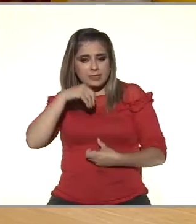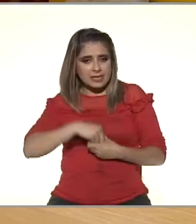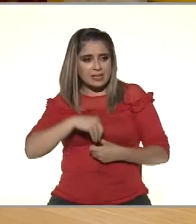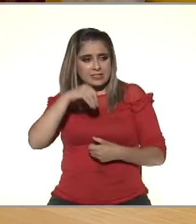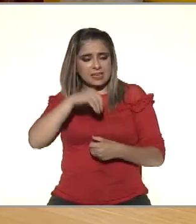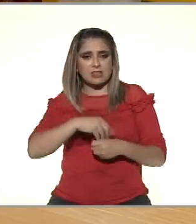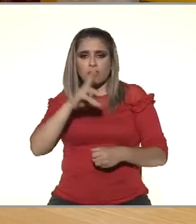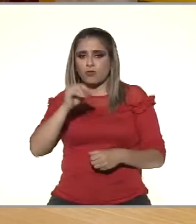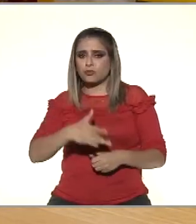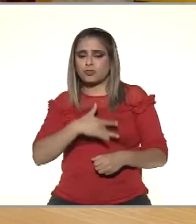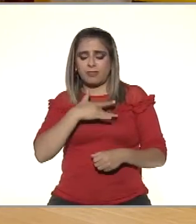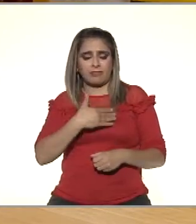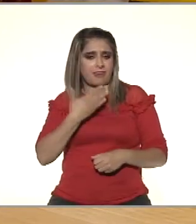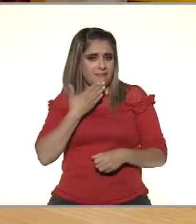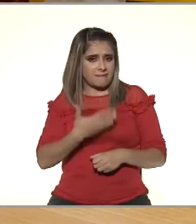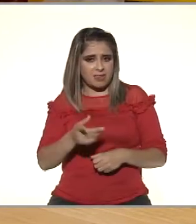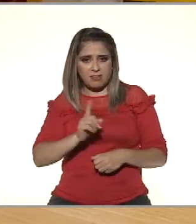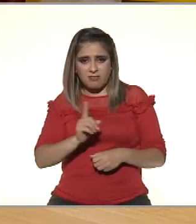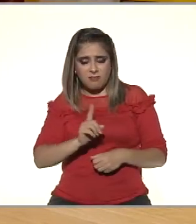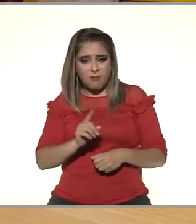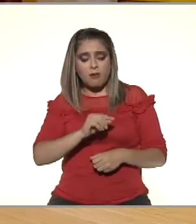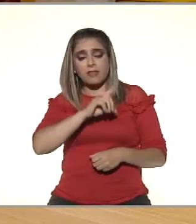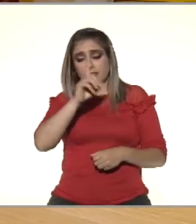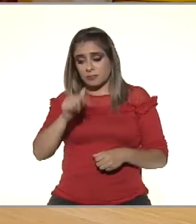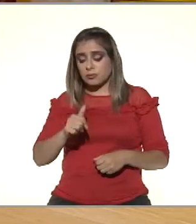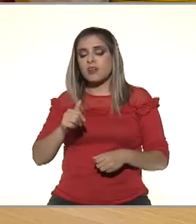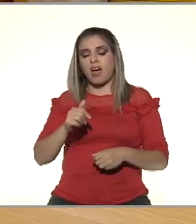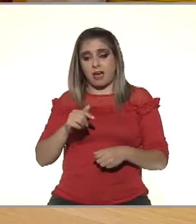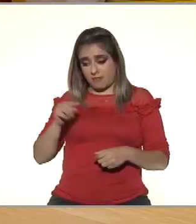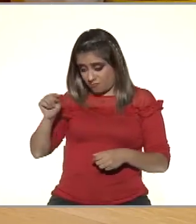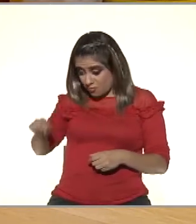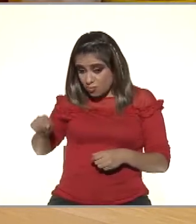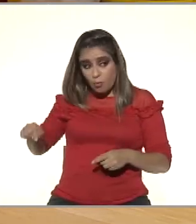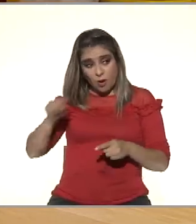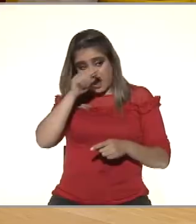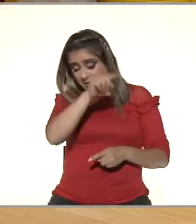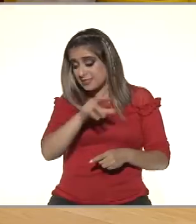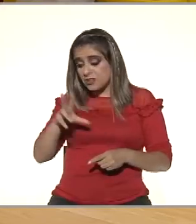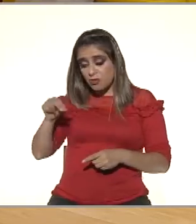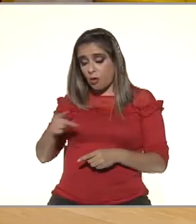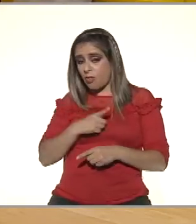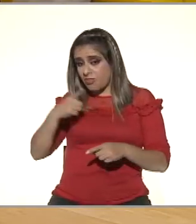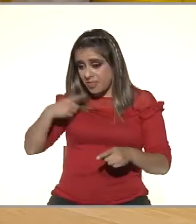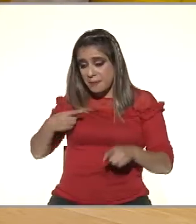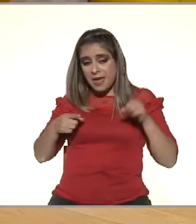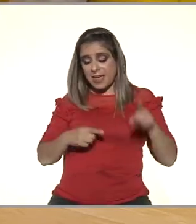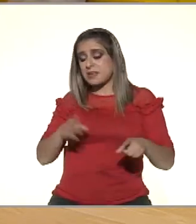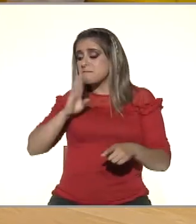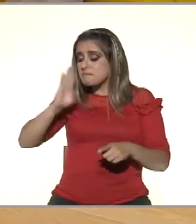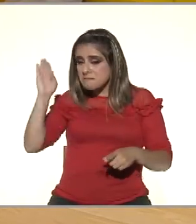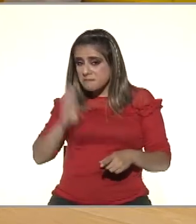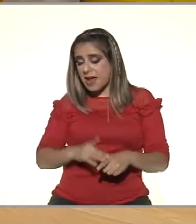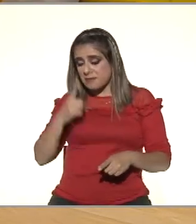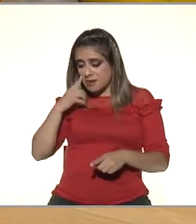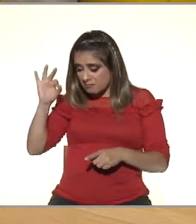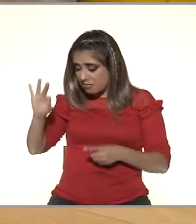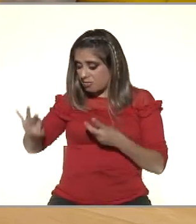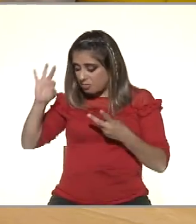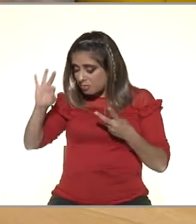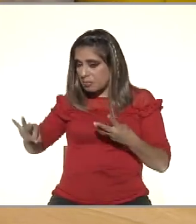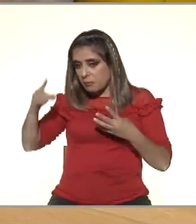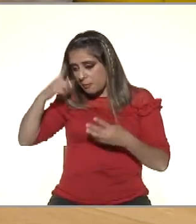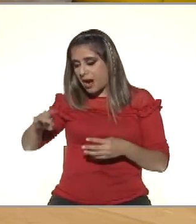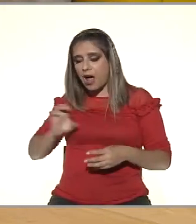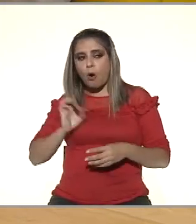muy incómodo para ella, y después le estás castigando con esa situación de enojo hacia la hija. Entonces